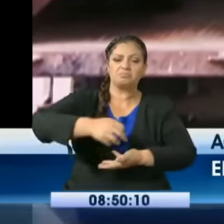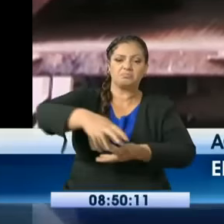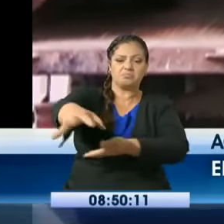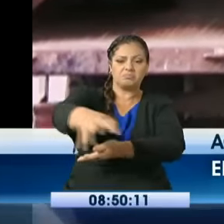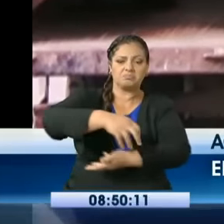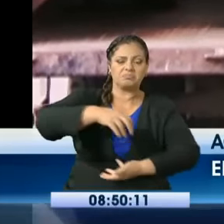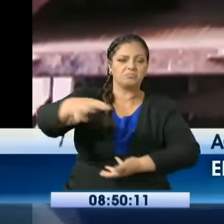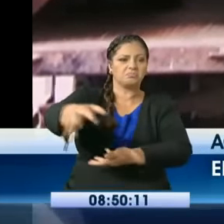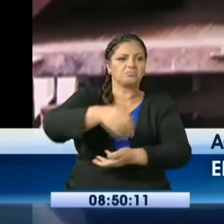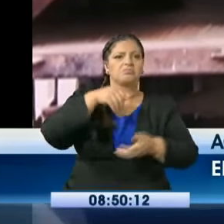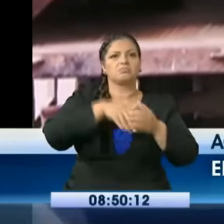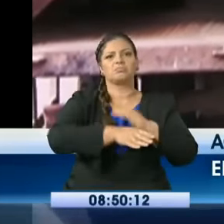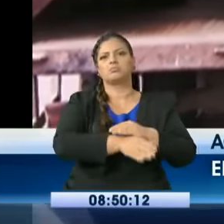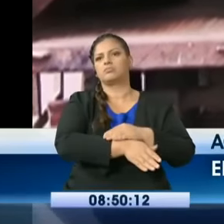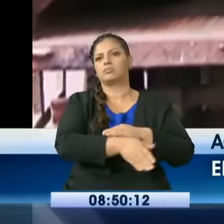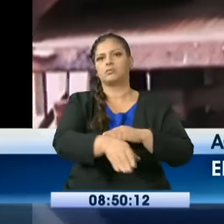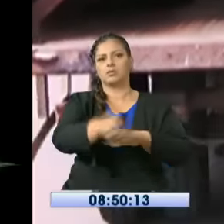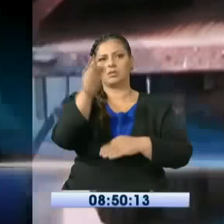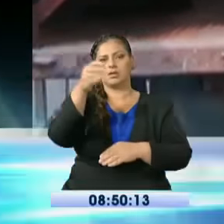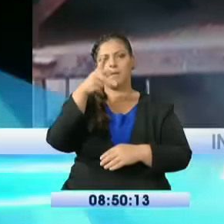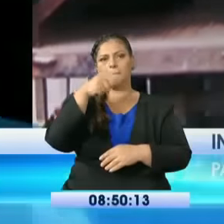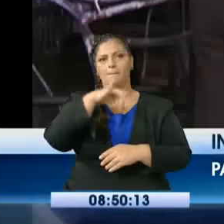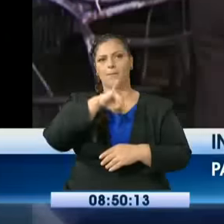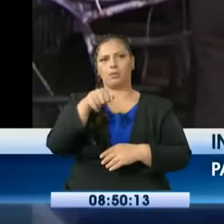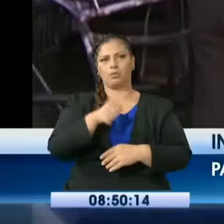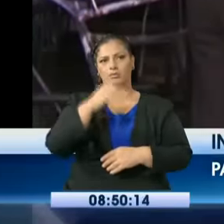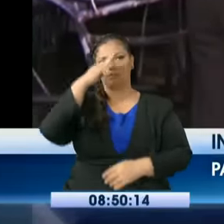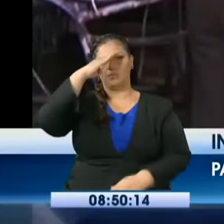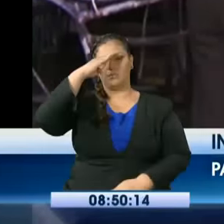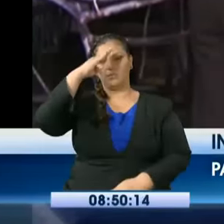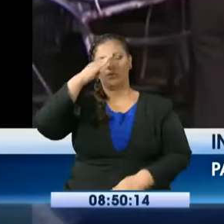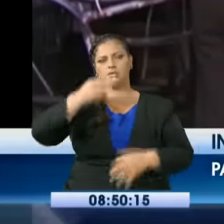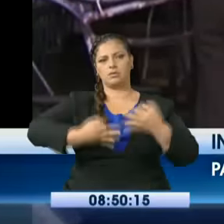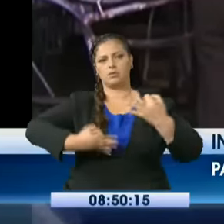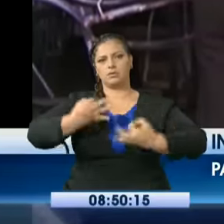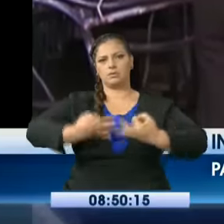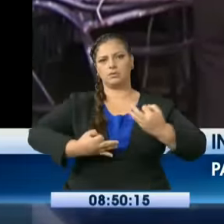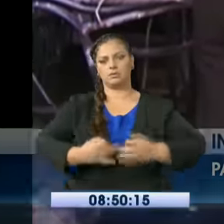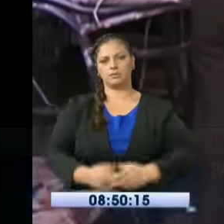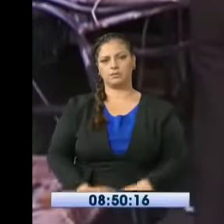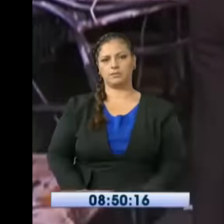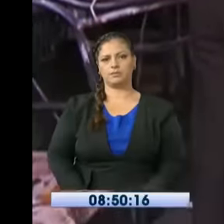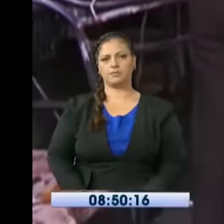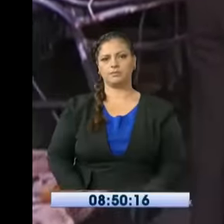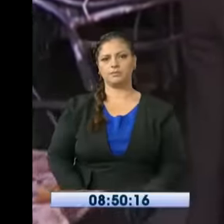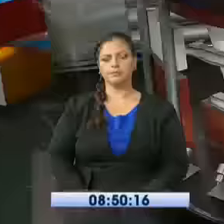la procedencia de las mismas podrán retirarlas. Informó Roselena Vázquez.